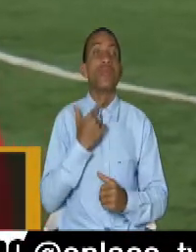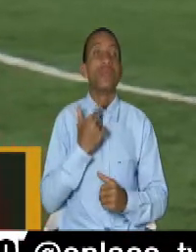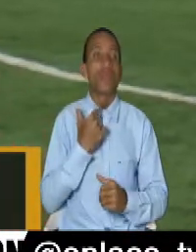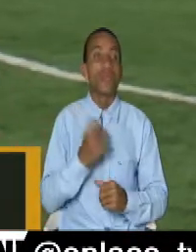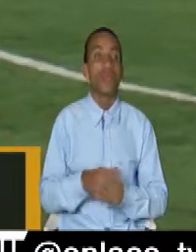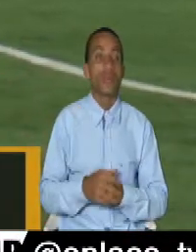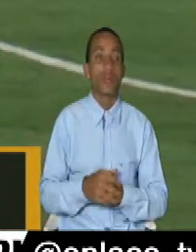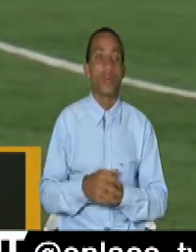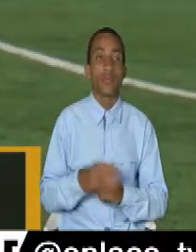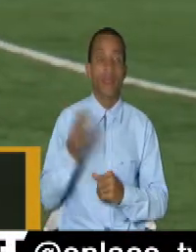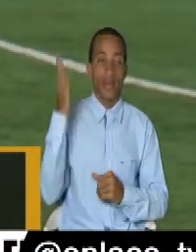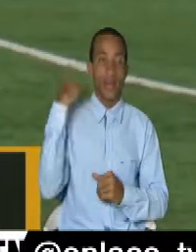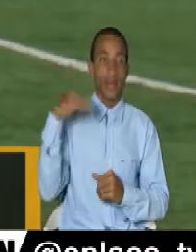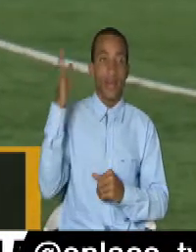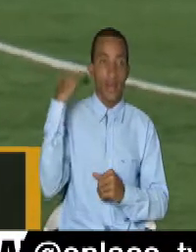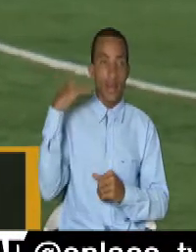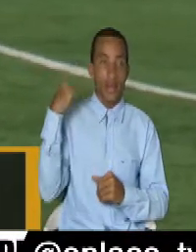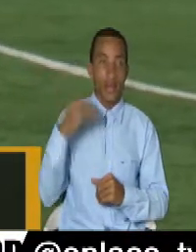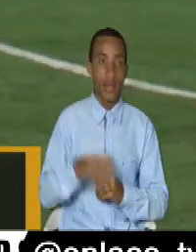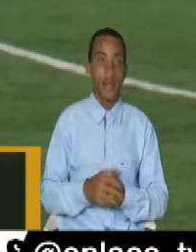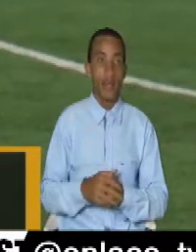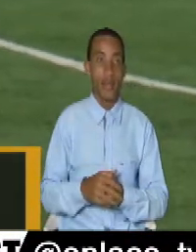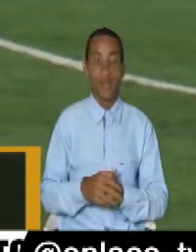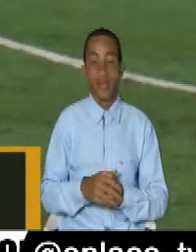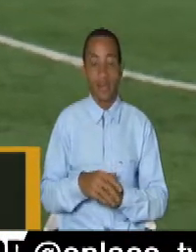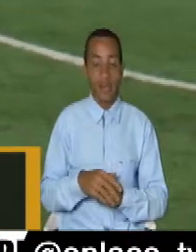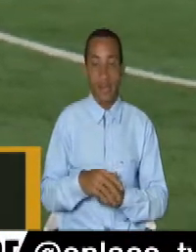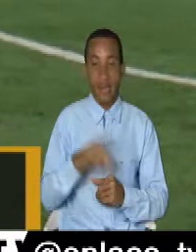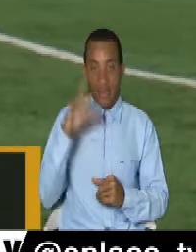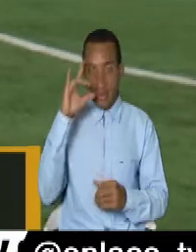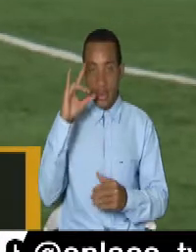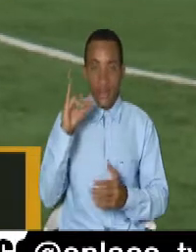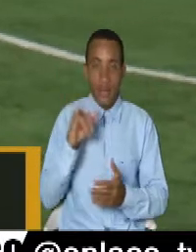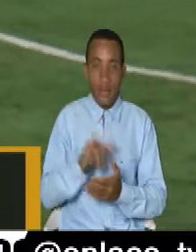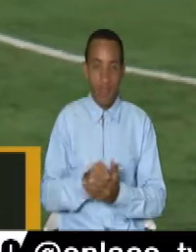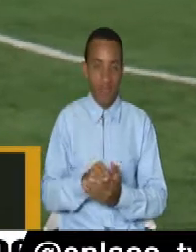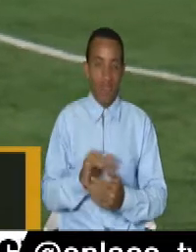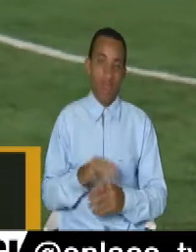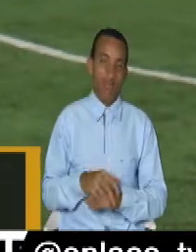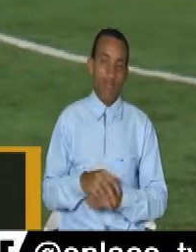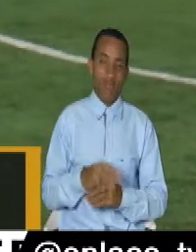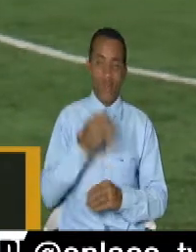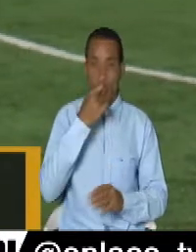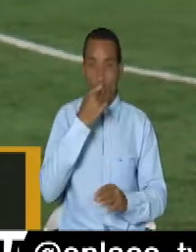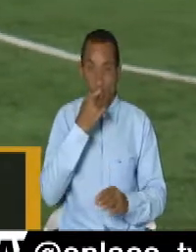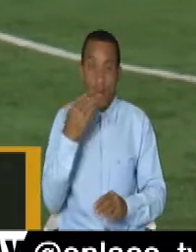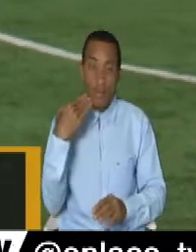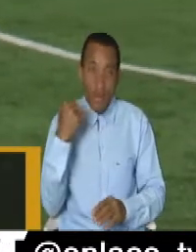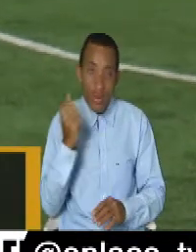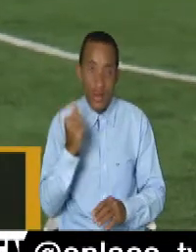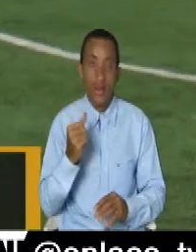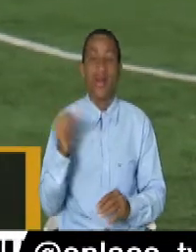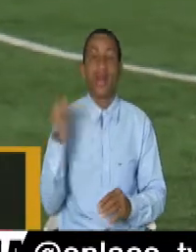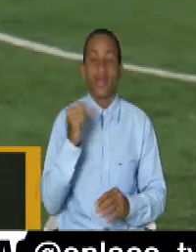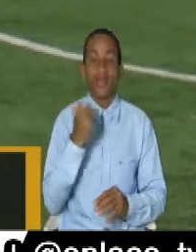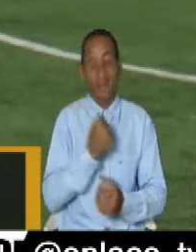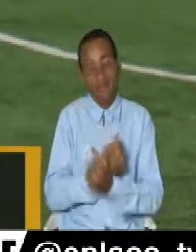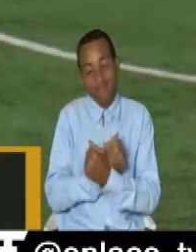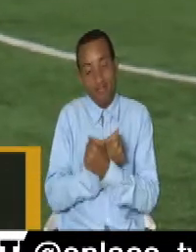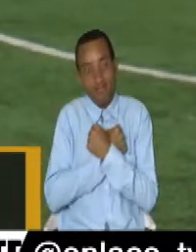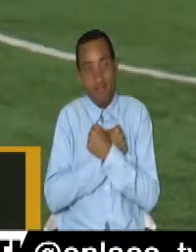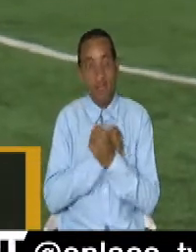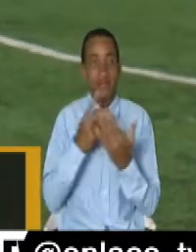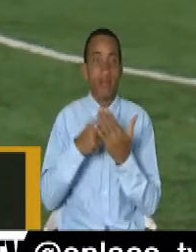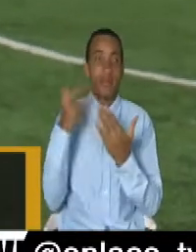Al principio no creía en el arbitraje femenino. Ahora sí, me enamoré de este hermoso proyecto